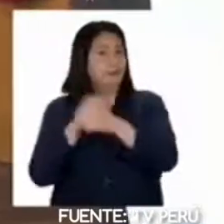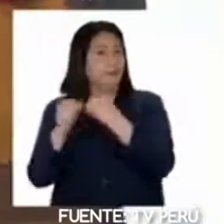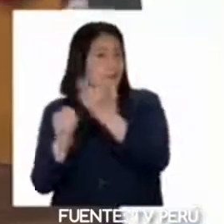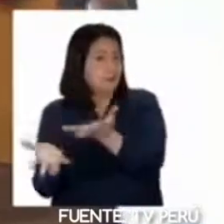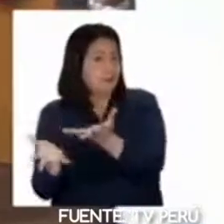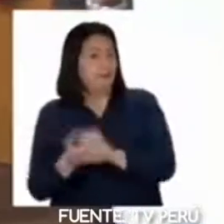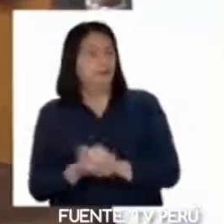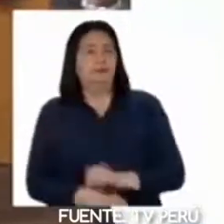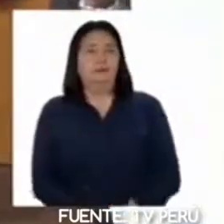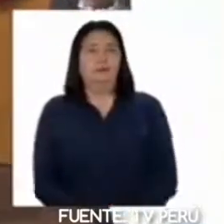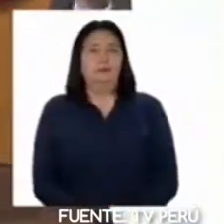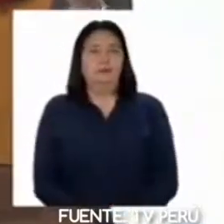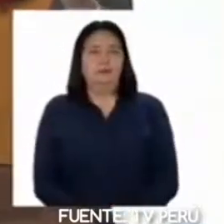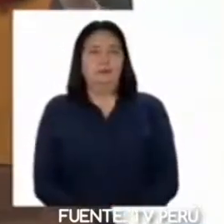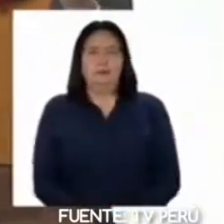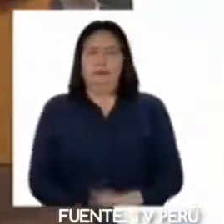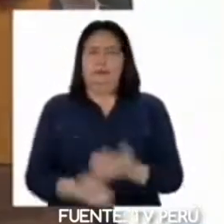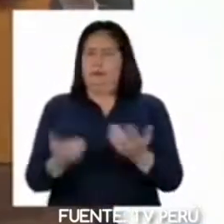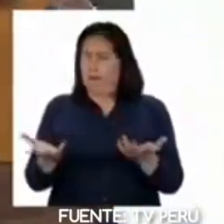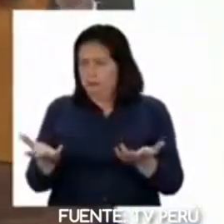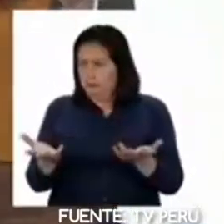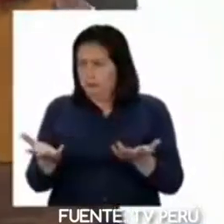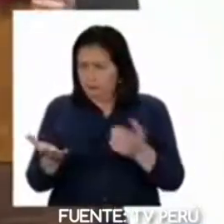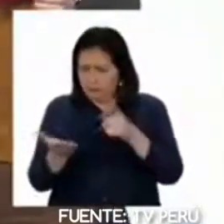un año. A ver, ¿qué?